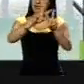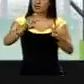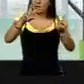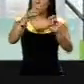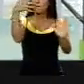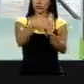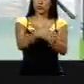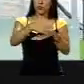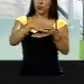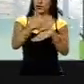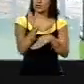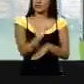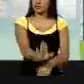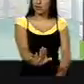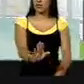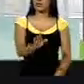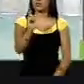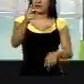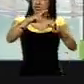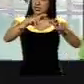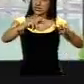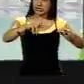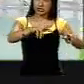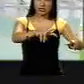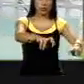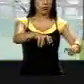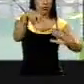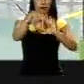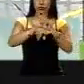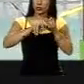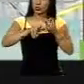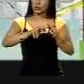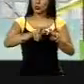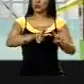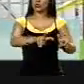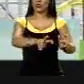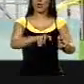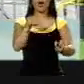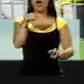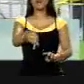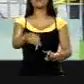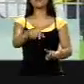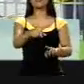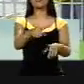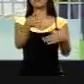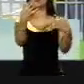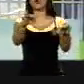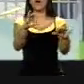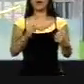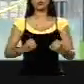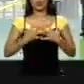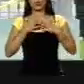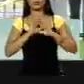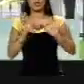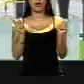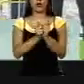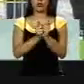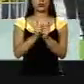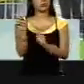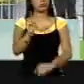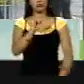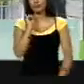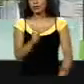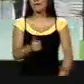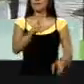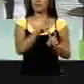trabajar para informar, para conseguir la información, para dar apoyo a las comunidades de todo el occidente del país, así como lo